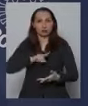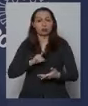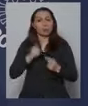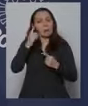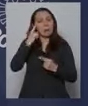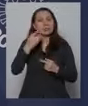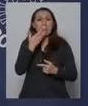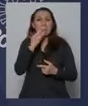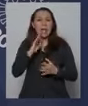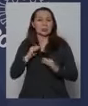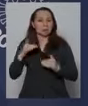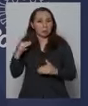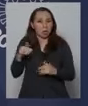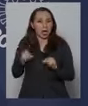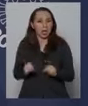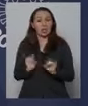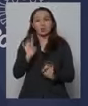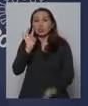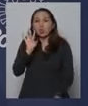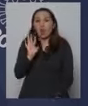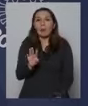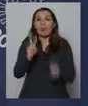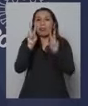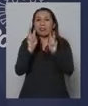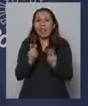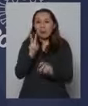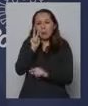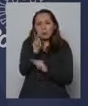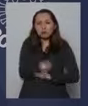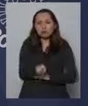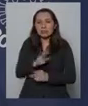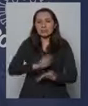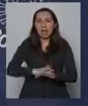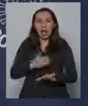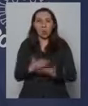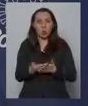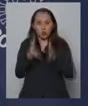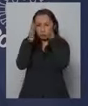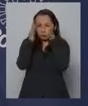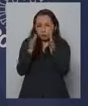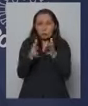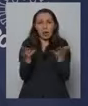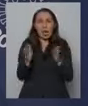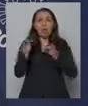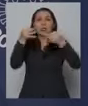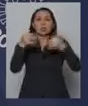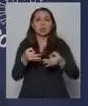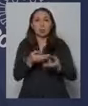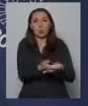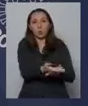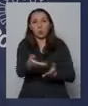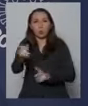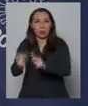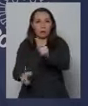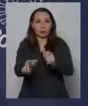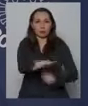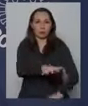estimemos pertinentes exclusivamente desde el punto de vista sanitario para mantener segura a la